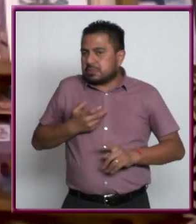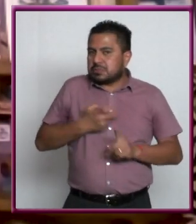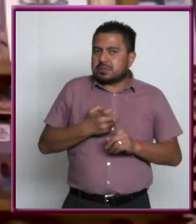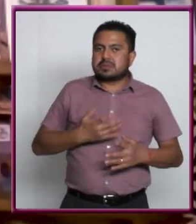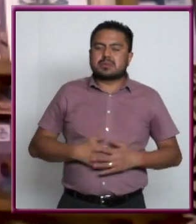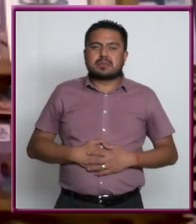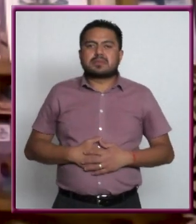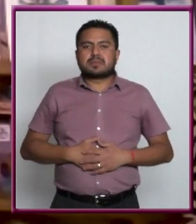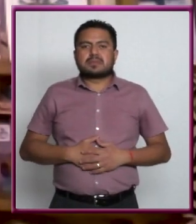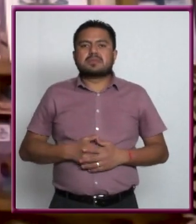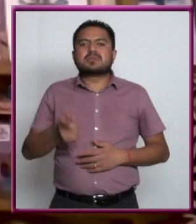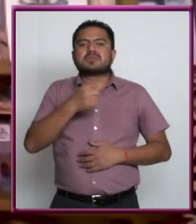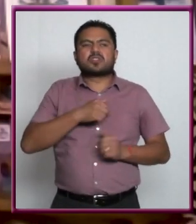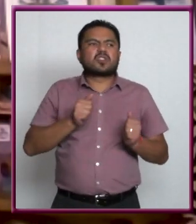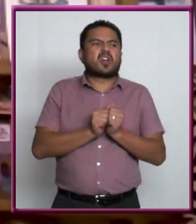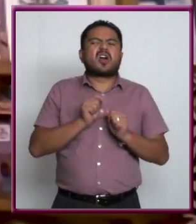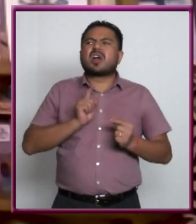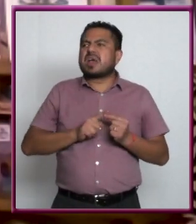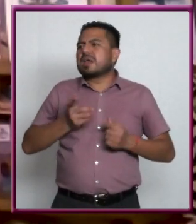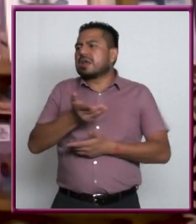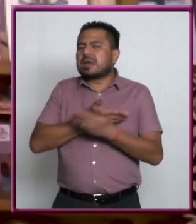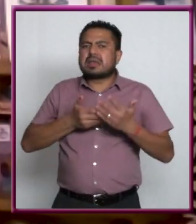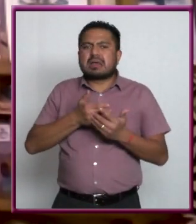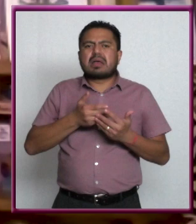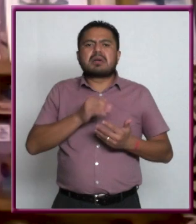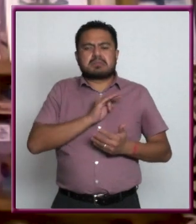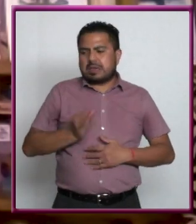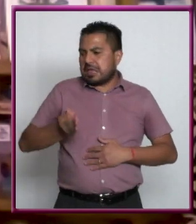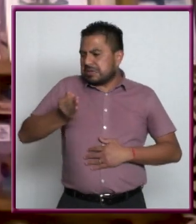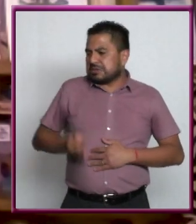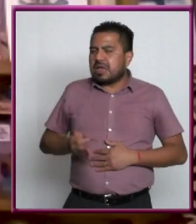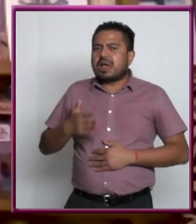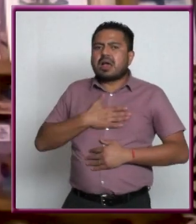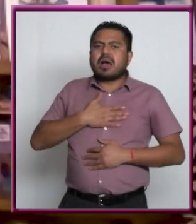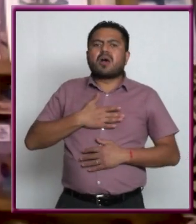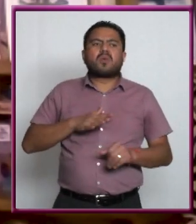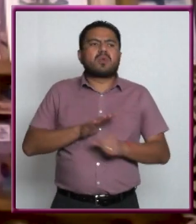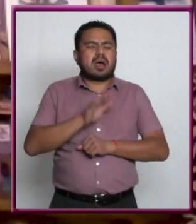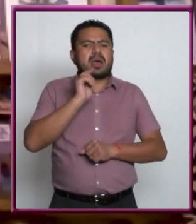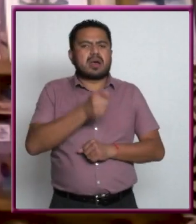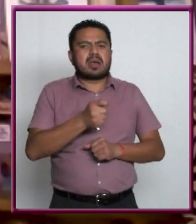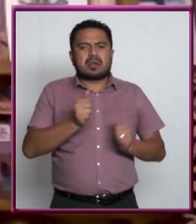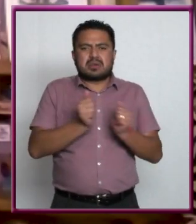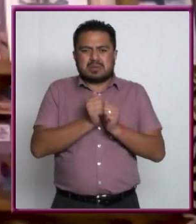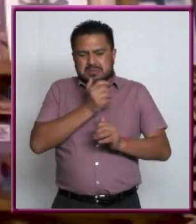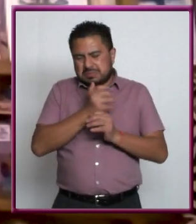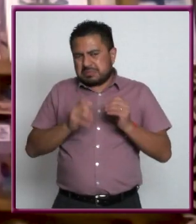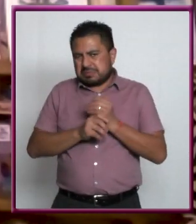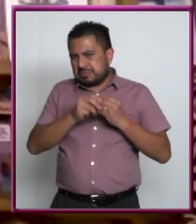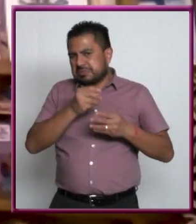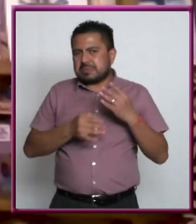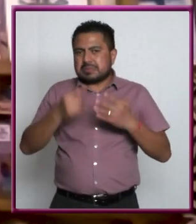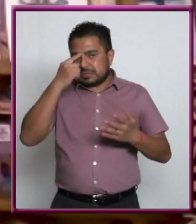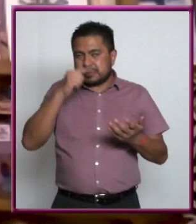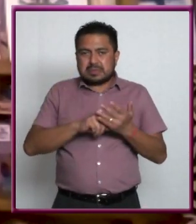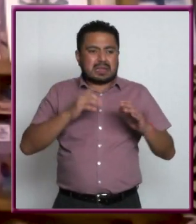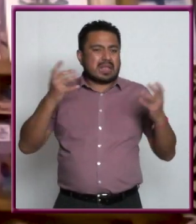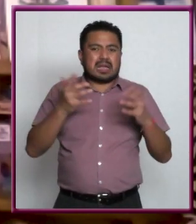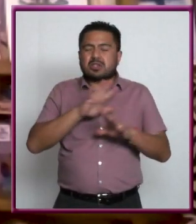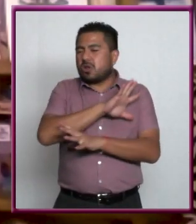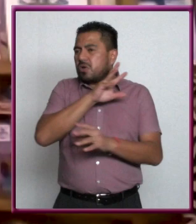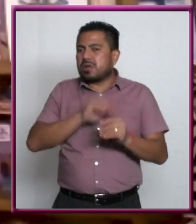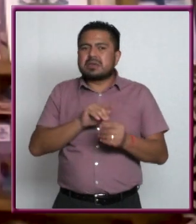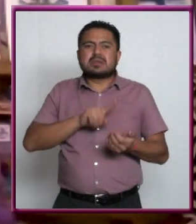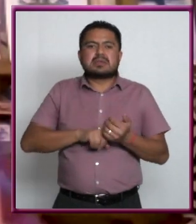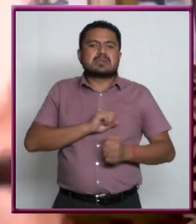esto? ¿Con quién lo quiero compartir? ¿Y qué estoy dispuesto o dispuesta a aceptar de la situación, ¿no? Yo creo que aplica en